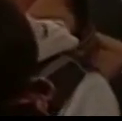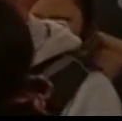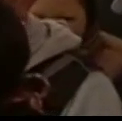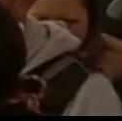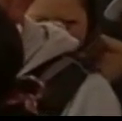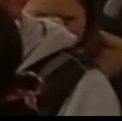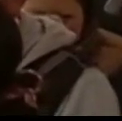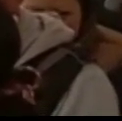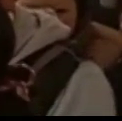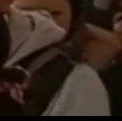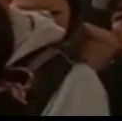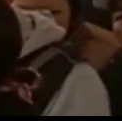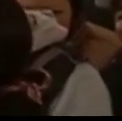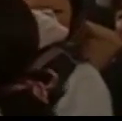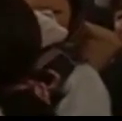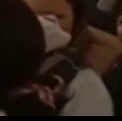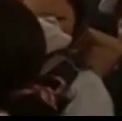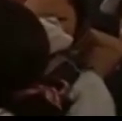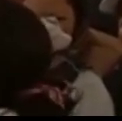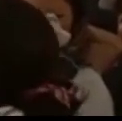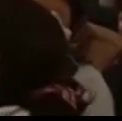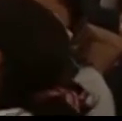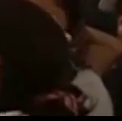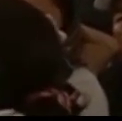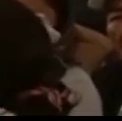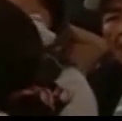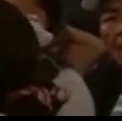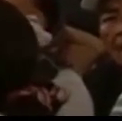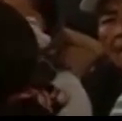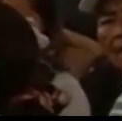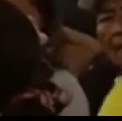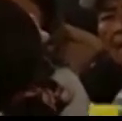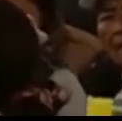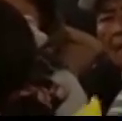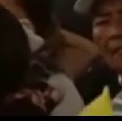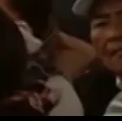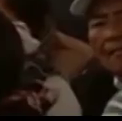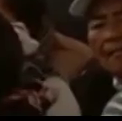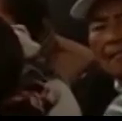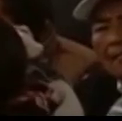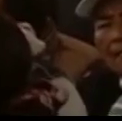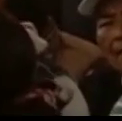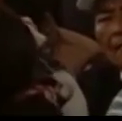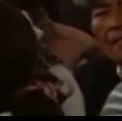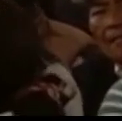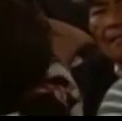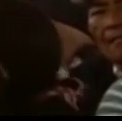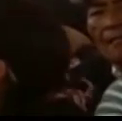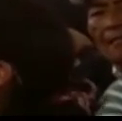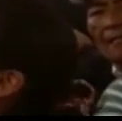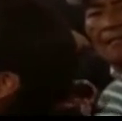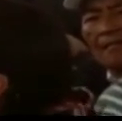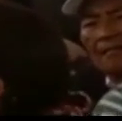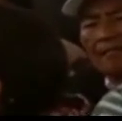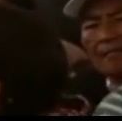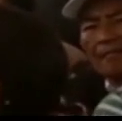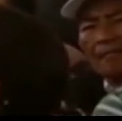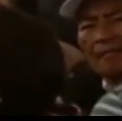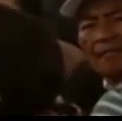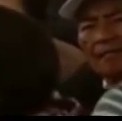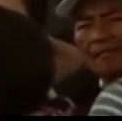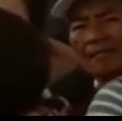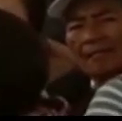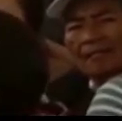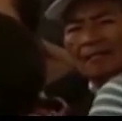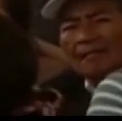gobierno, presidente, que teníamos que llegar al 100% del uso de semilla certificada, y en